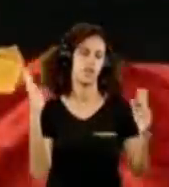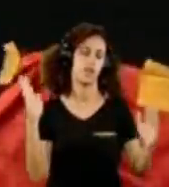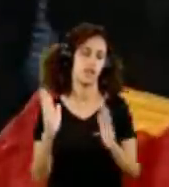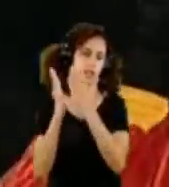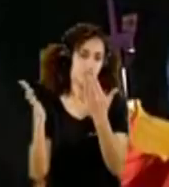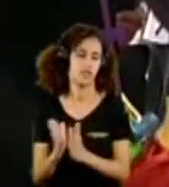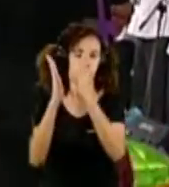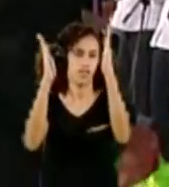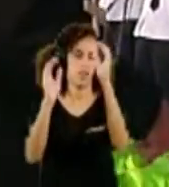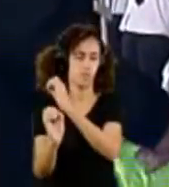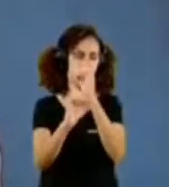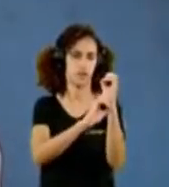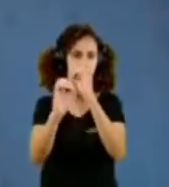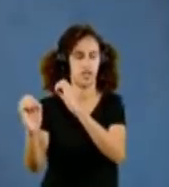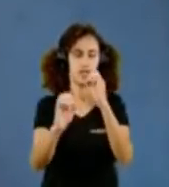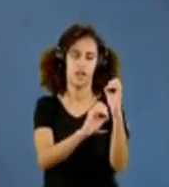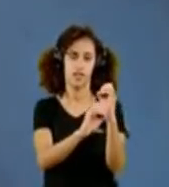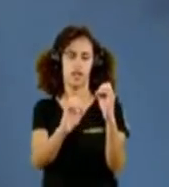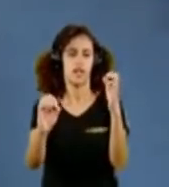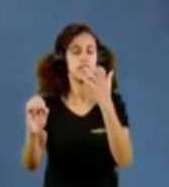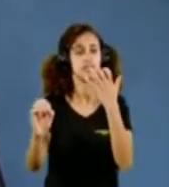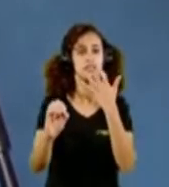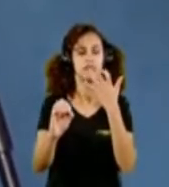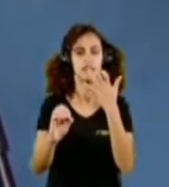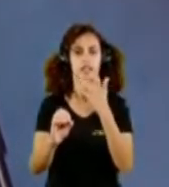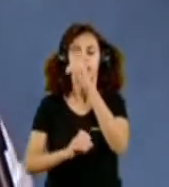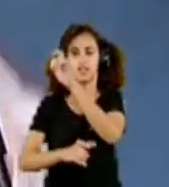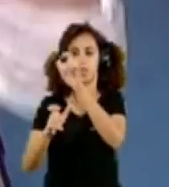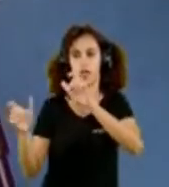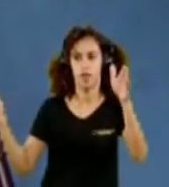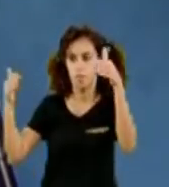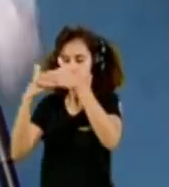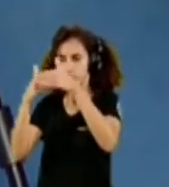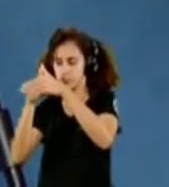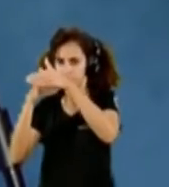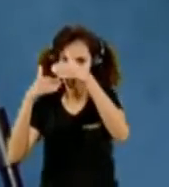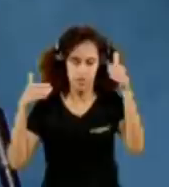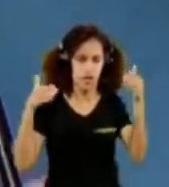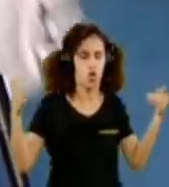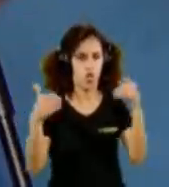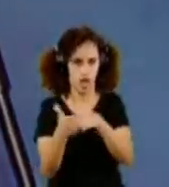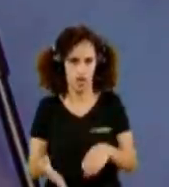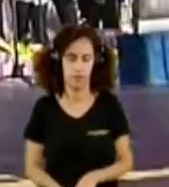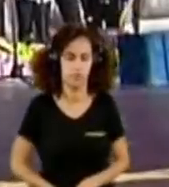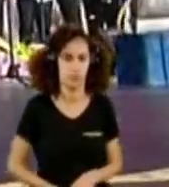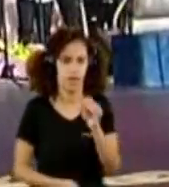La gente está empezando a delirar, intenta abrirles la mente, darles en qué pensar.